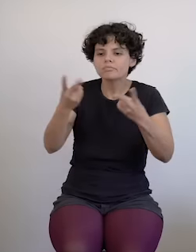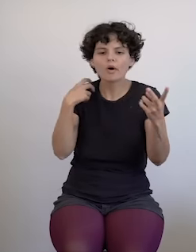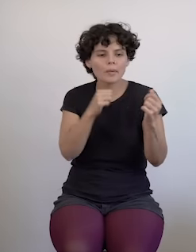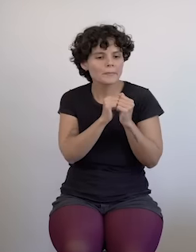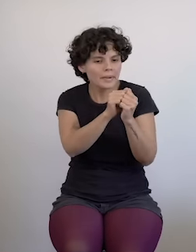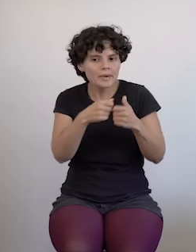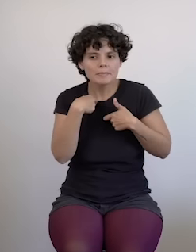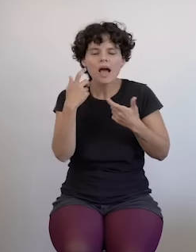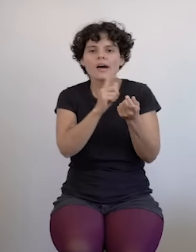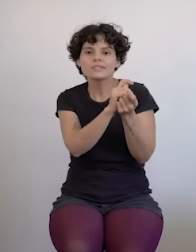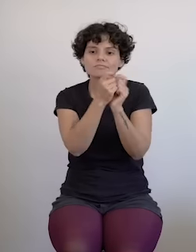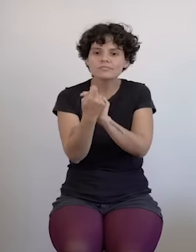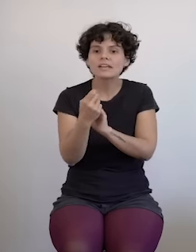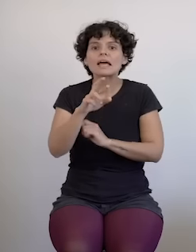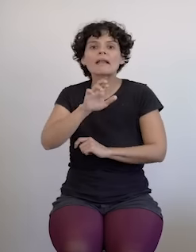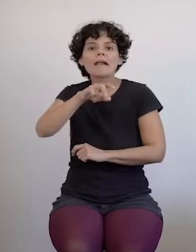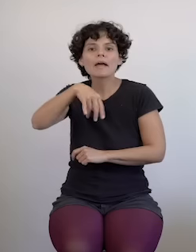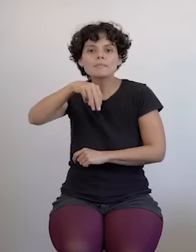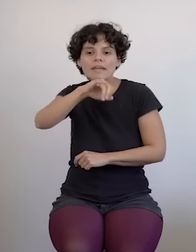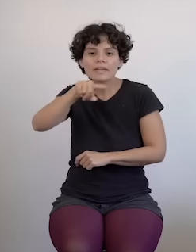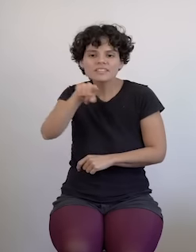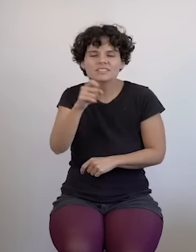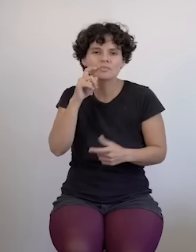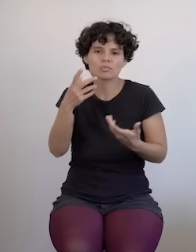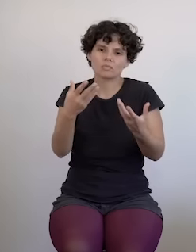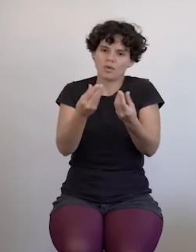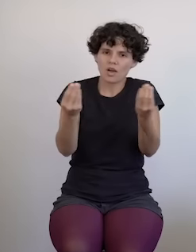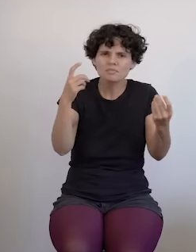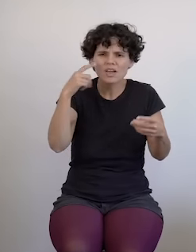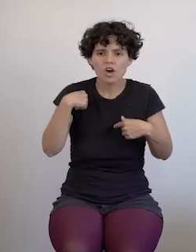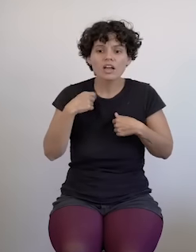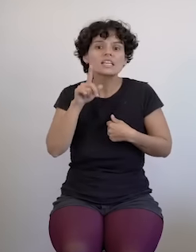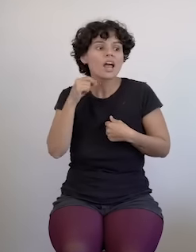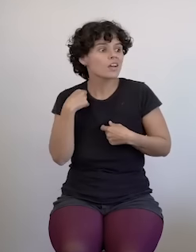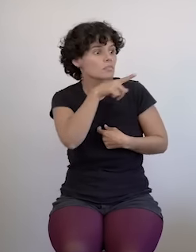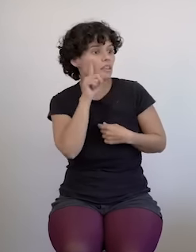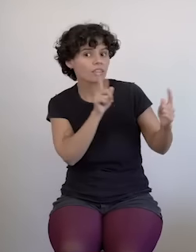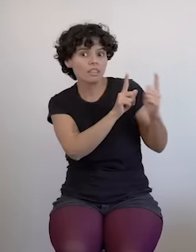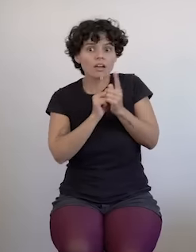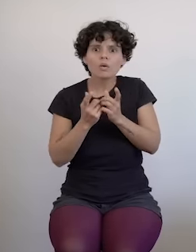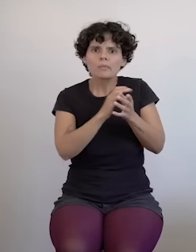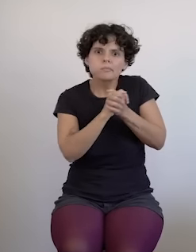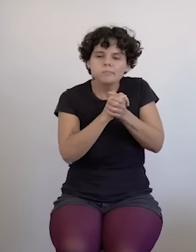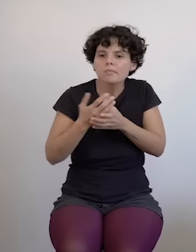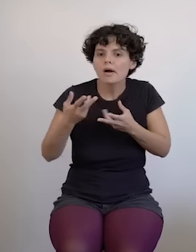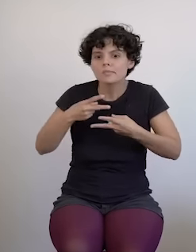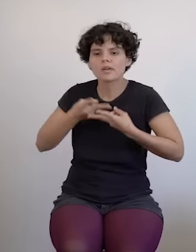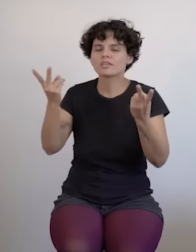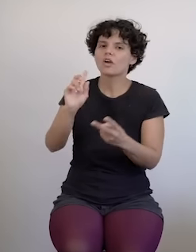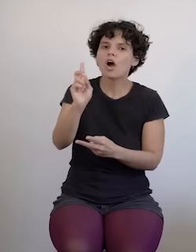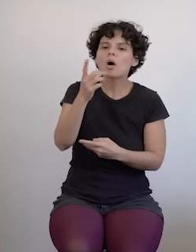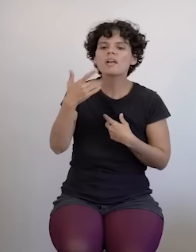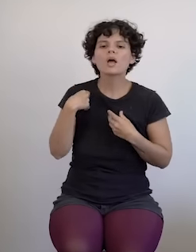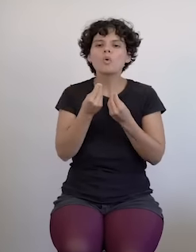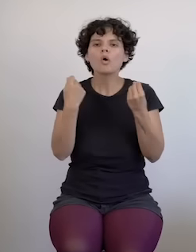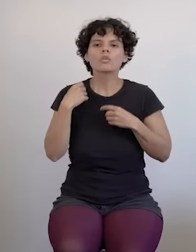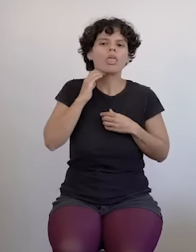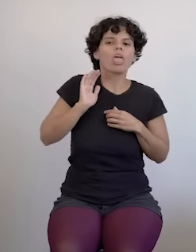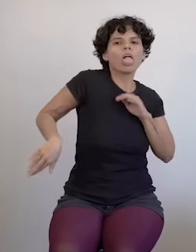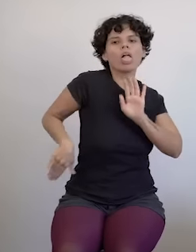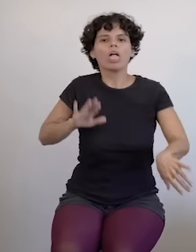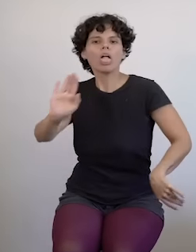canción hip hop y compartió con el compañero. Porque hubieron hartos hits en el movimiento hip hop, pero nadie quiso meter al otro para que... ¿Por